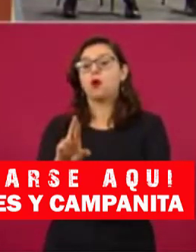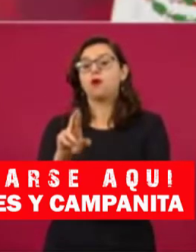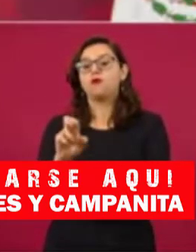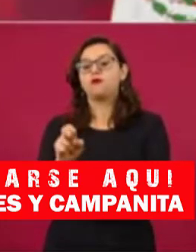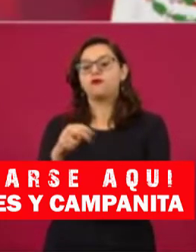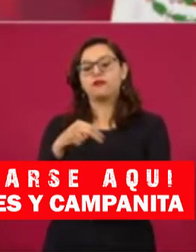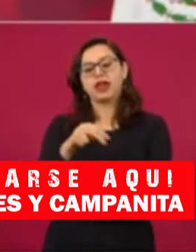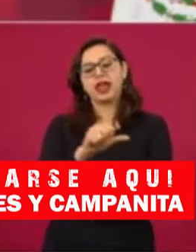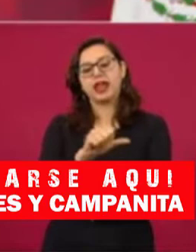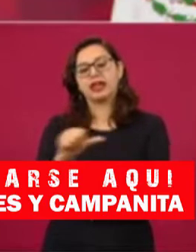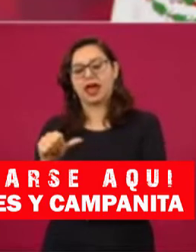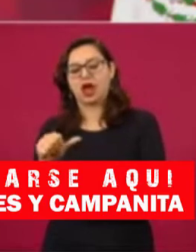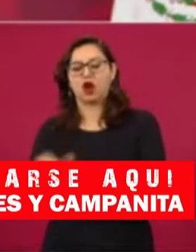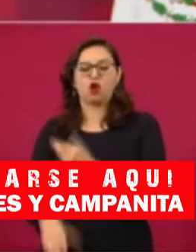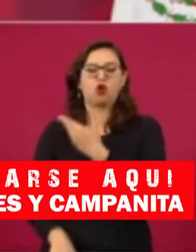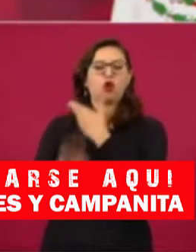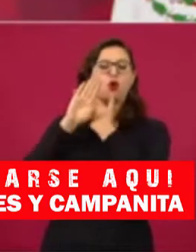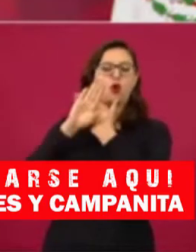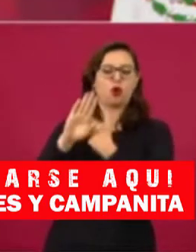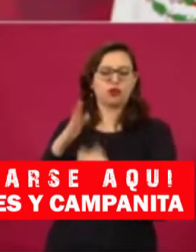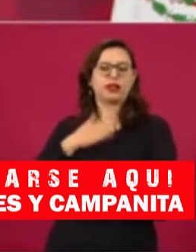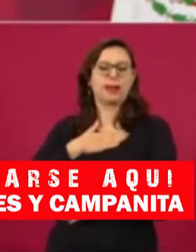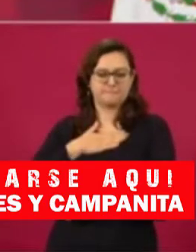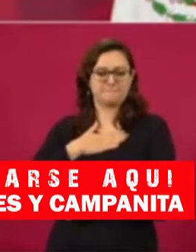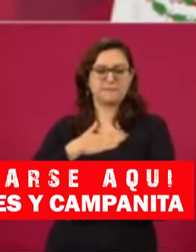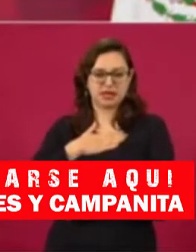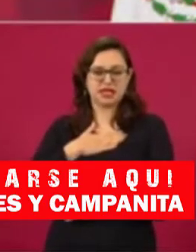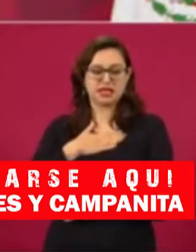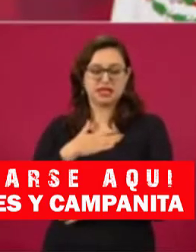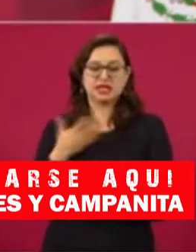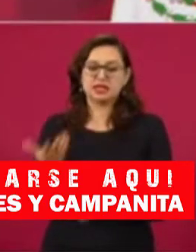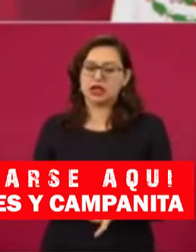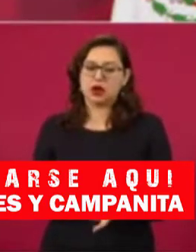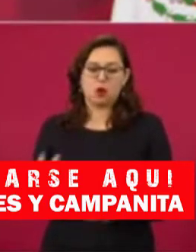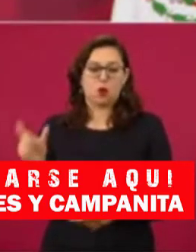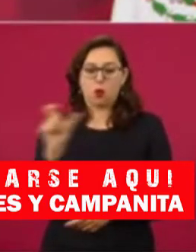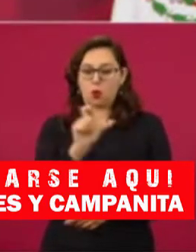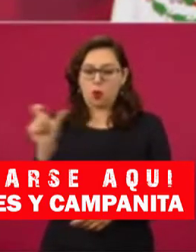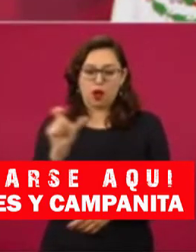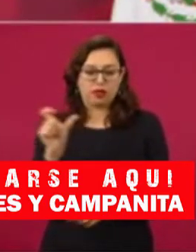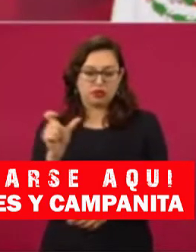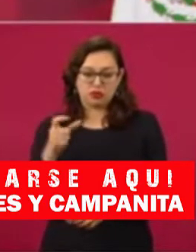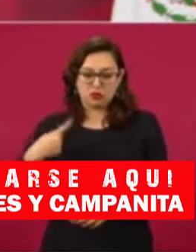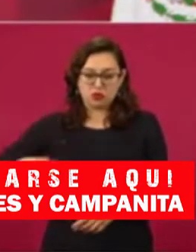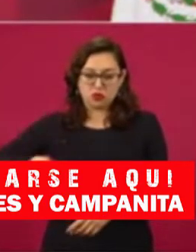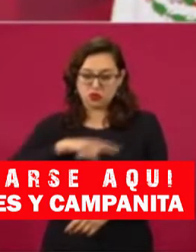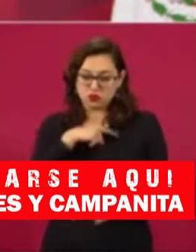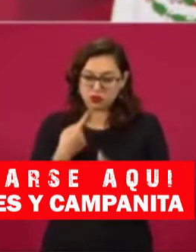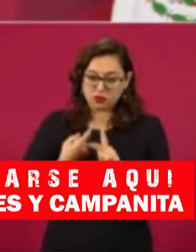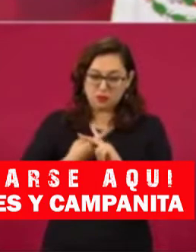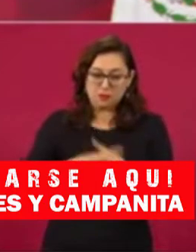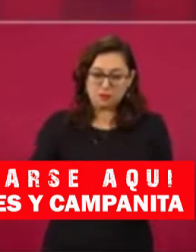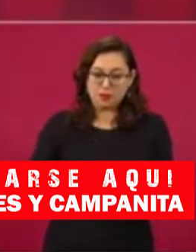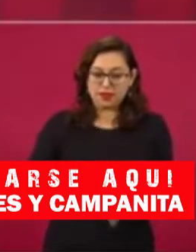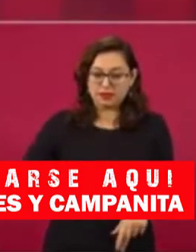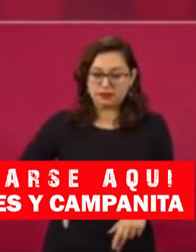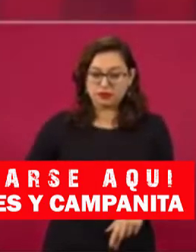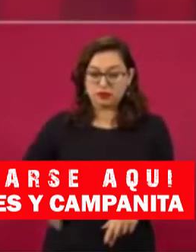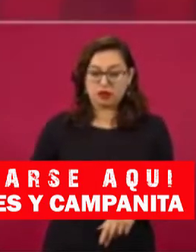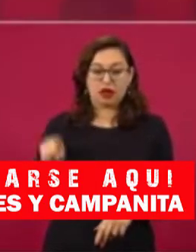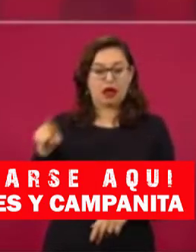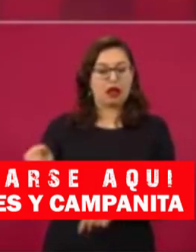grupos opositores a nuestro gobierno desde el principio, ha estado en contra de